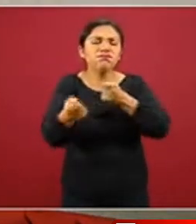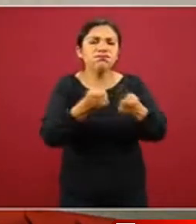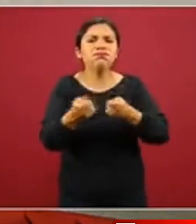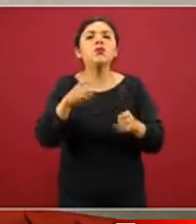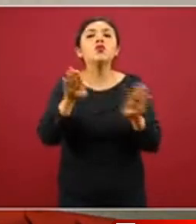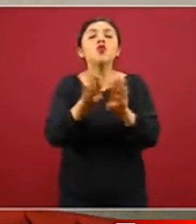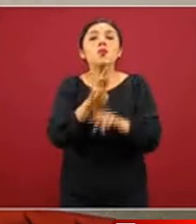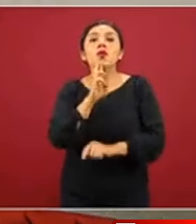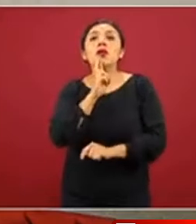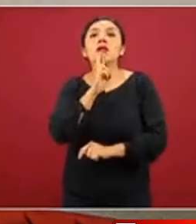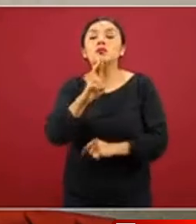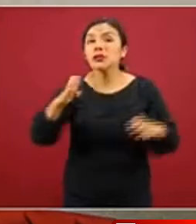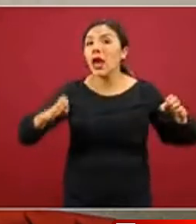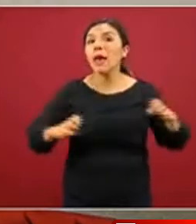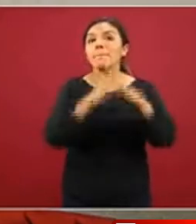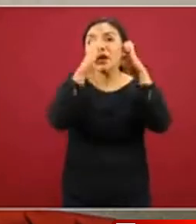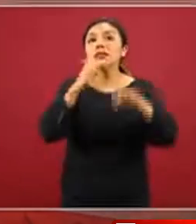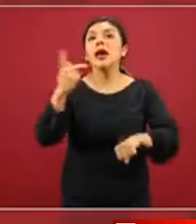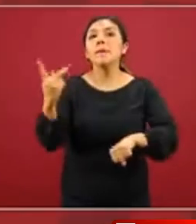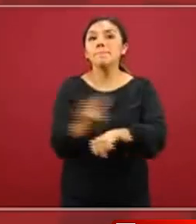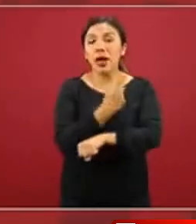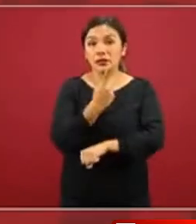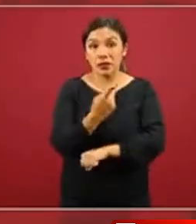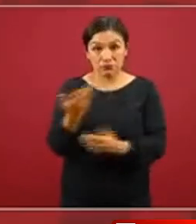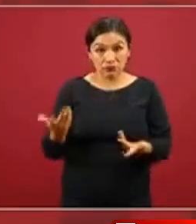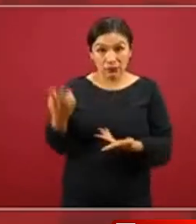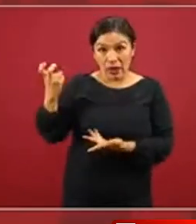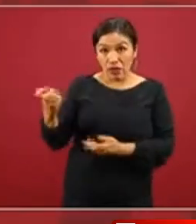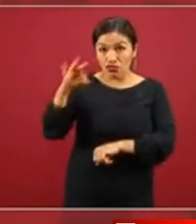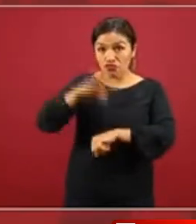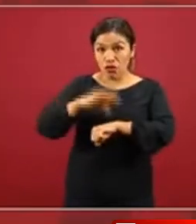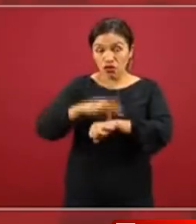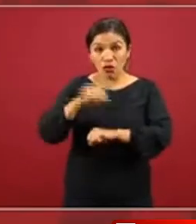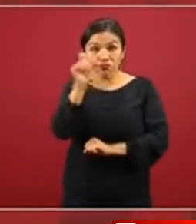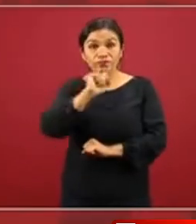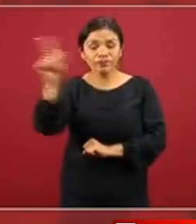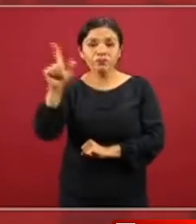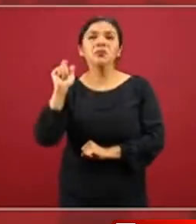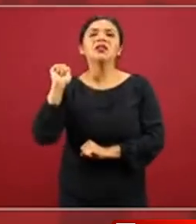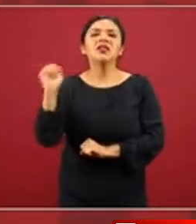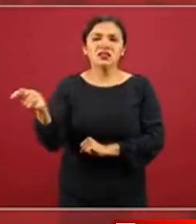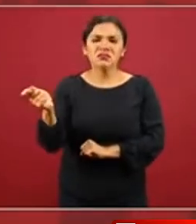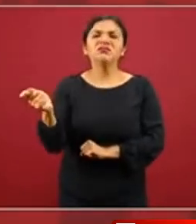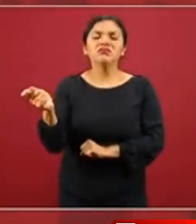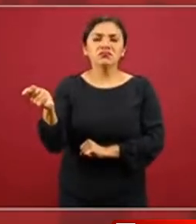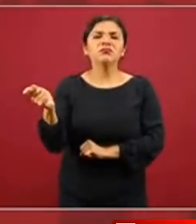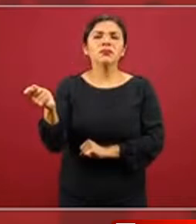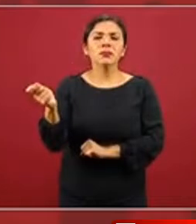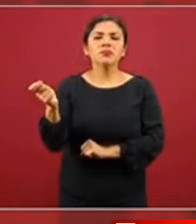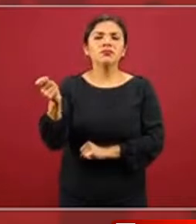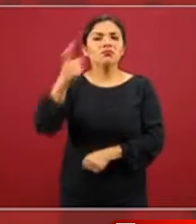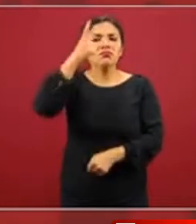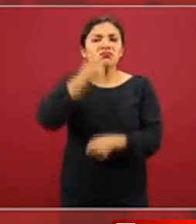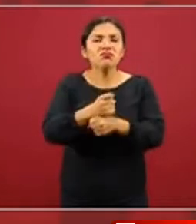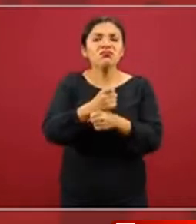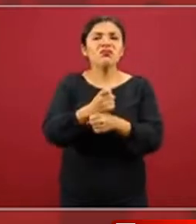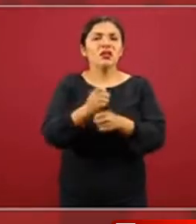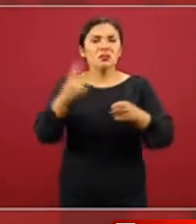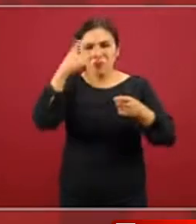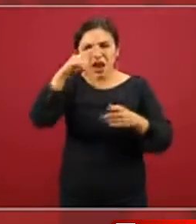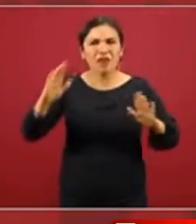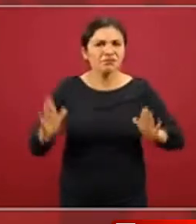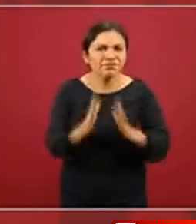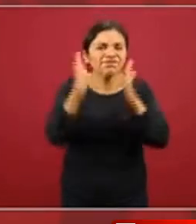de respuesta a emergencias. De manera destacada, el doctor Cruz Vega ha sido el promotor,